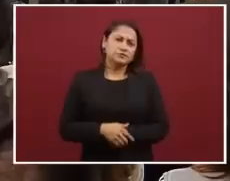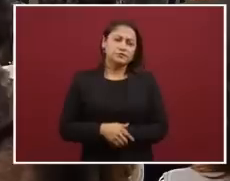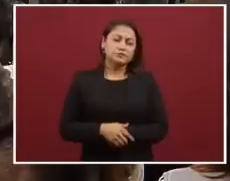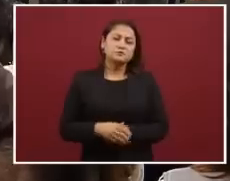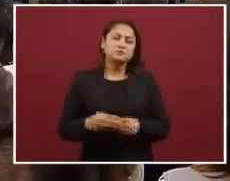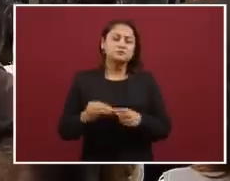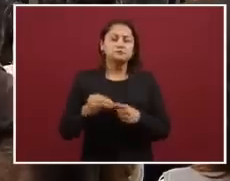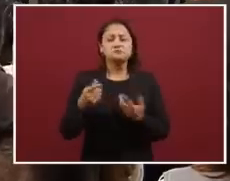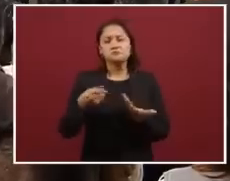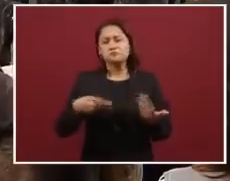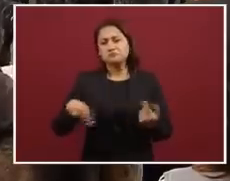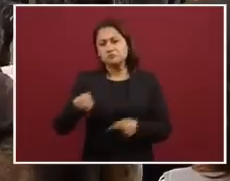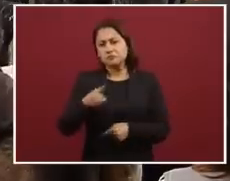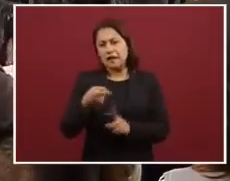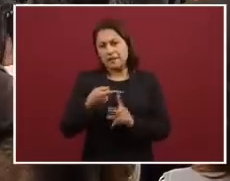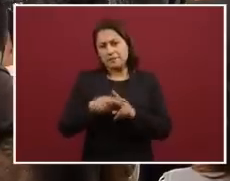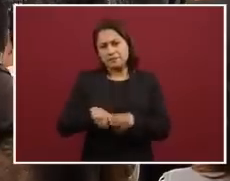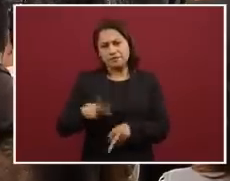empezamos la semana.